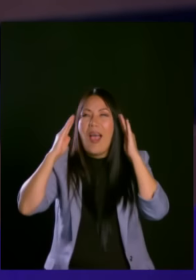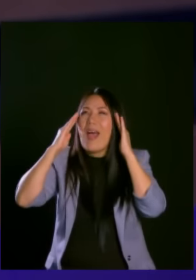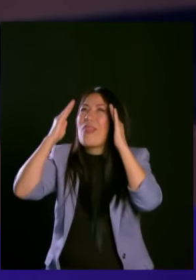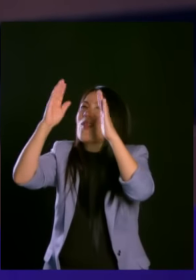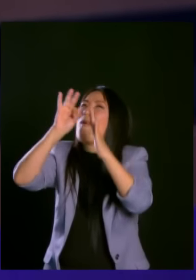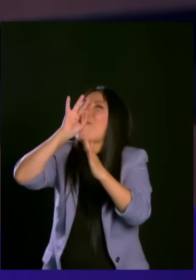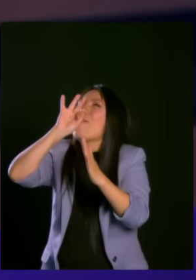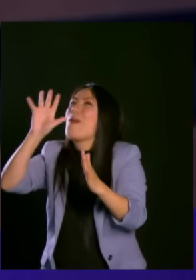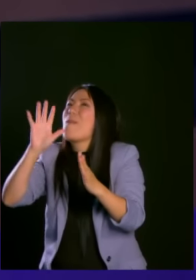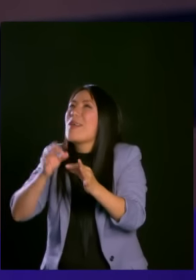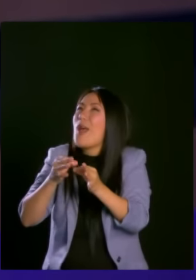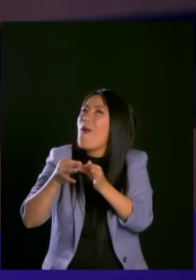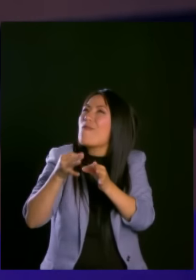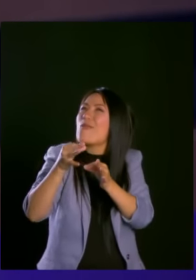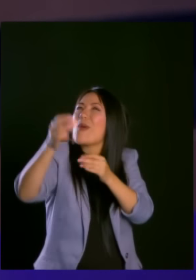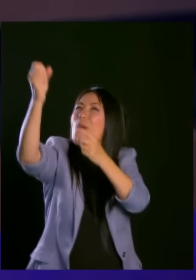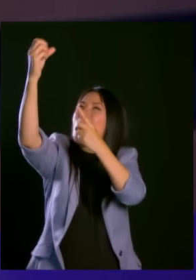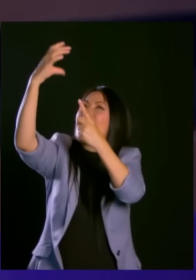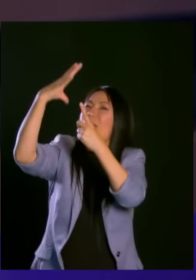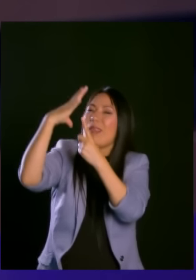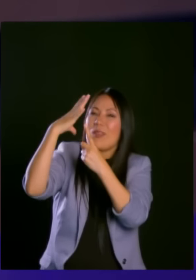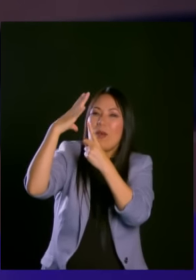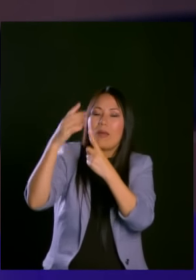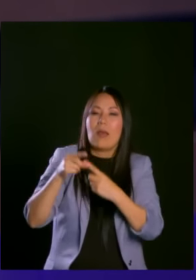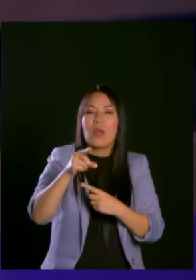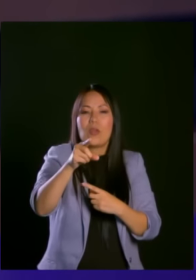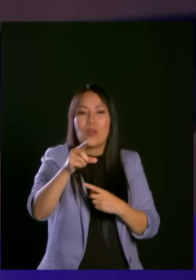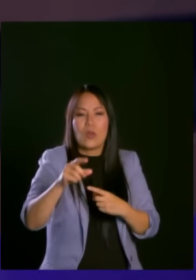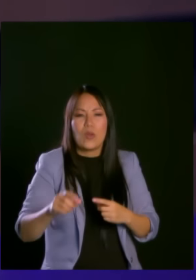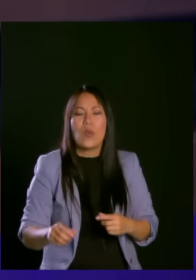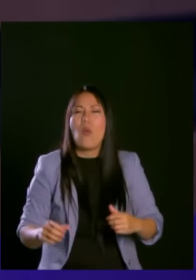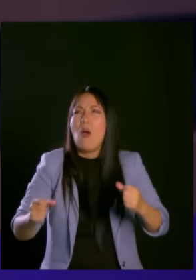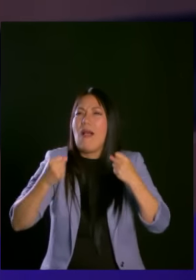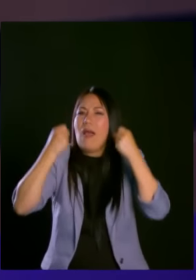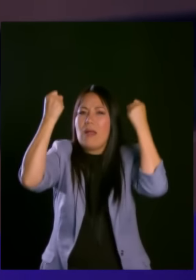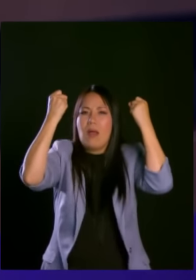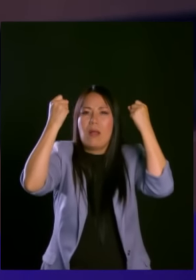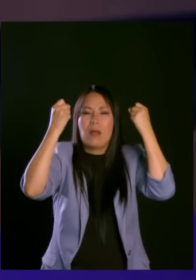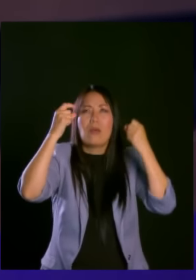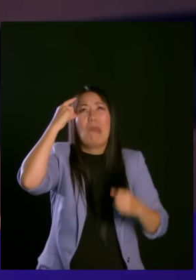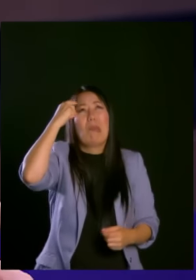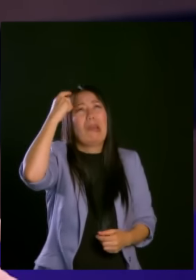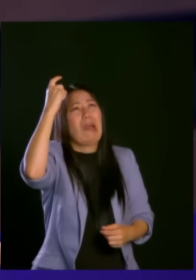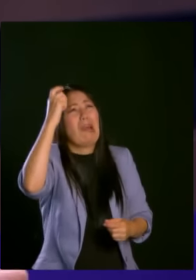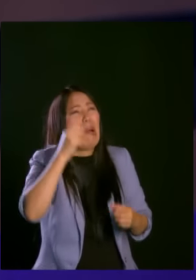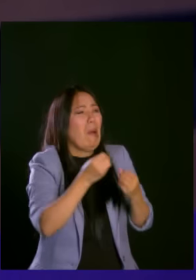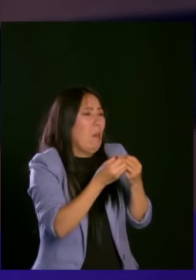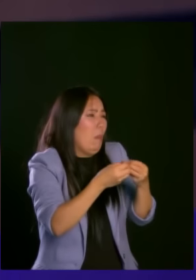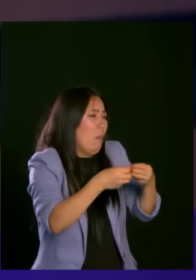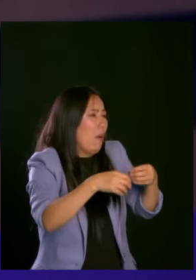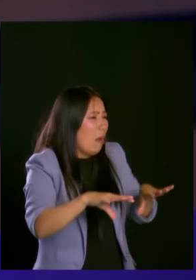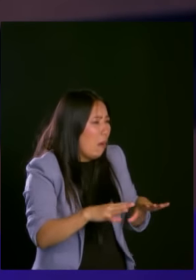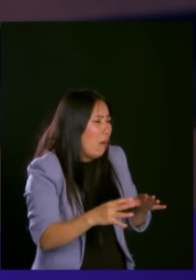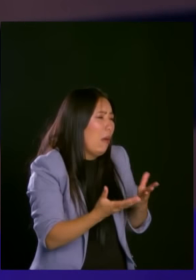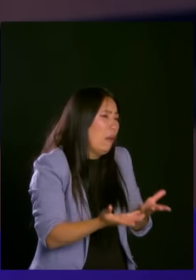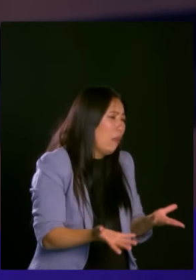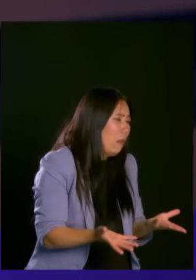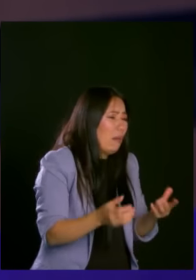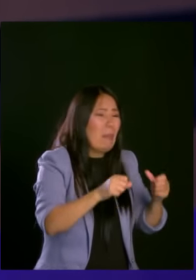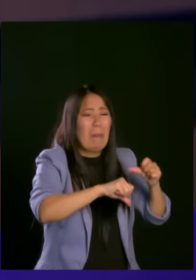Y cuando lo imagines, no te imagines como el segundo, como el tercero, como el gacho, como el que no pudo, como el que perdió, el que quebró, el que quedó en la bancarrota.